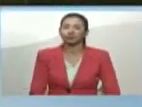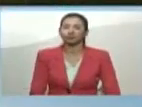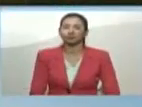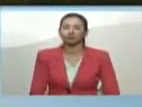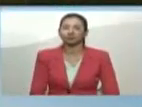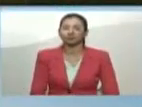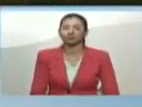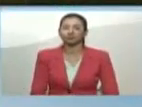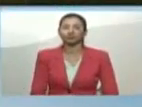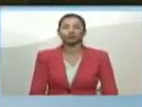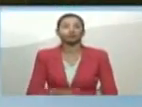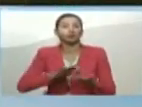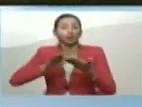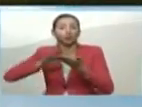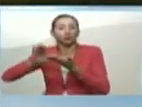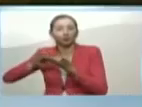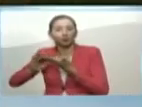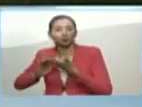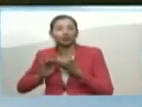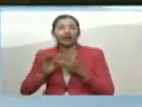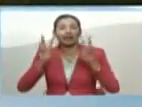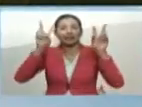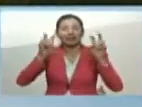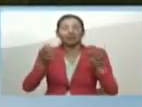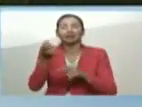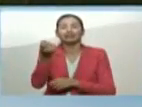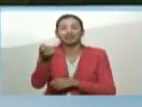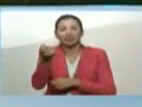resolviendo todos los temas de la semilla.